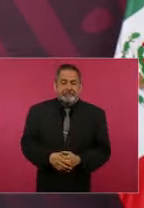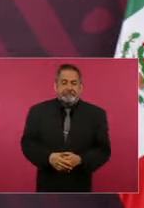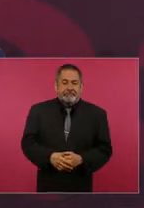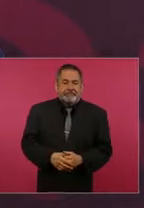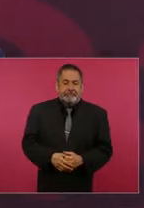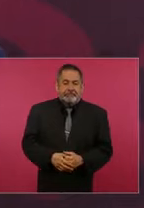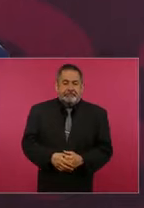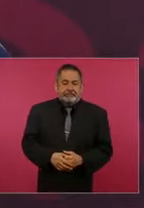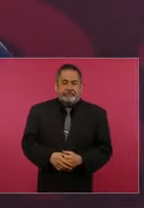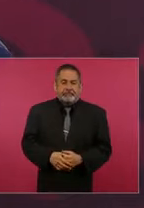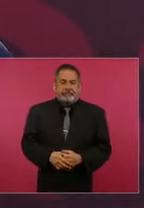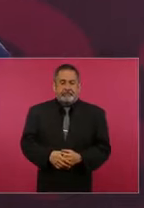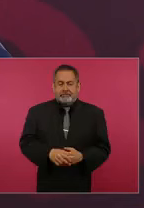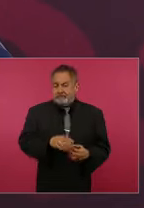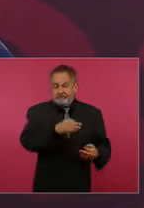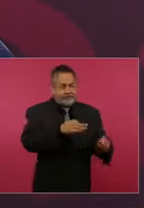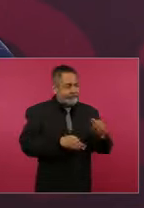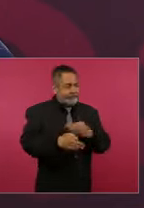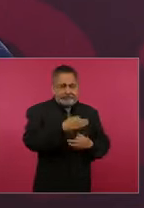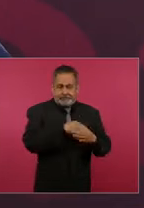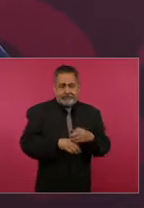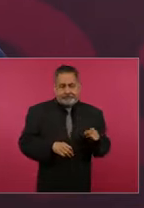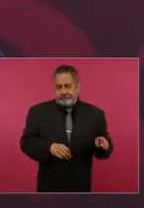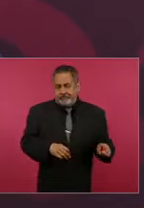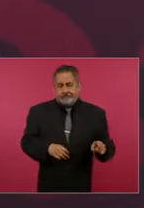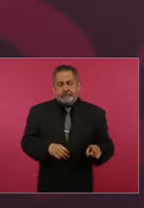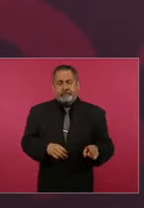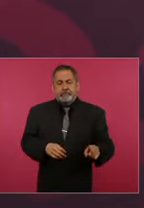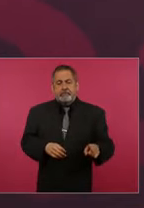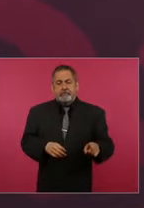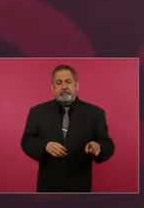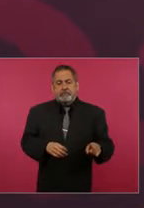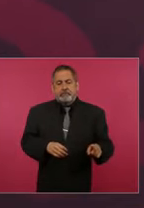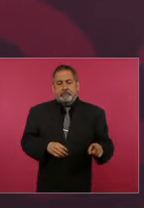Porque todos